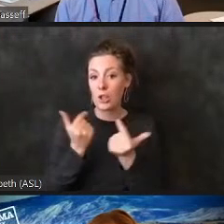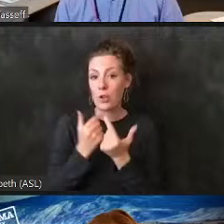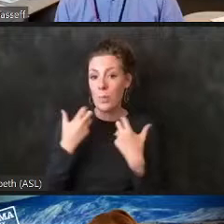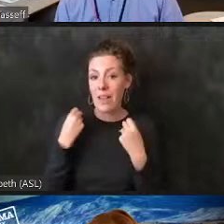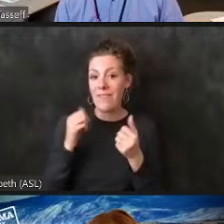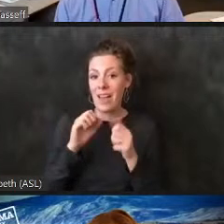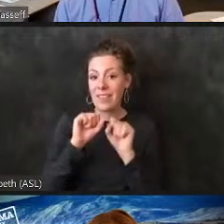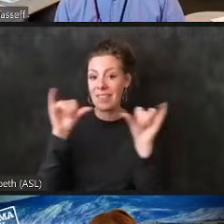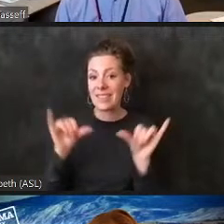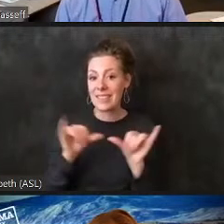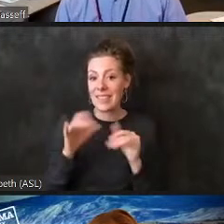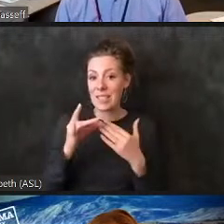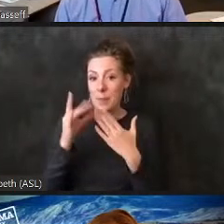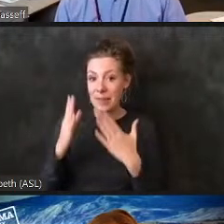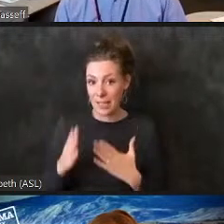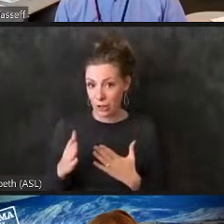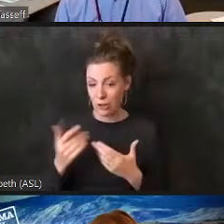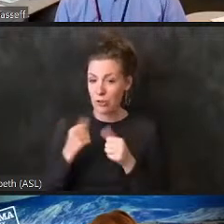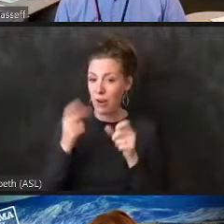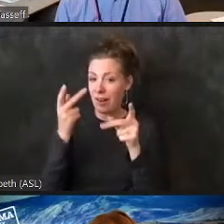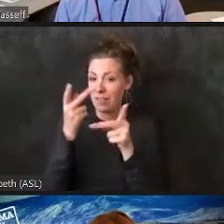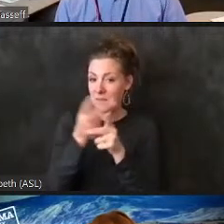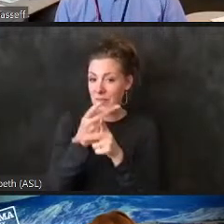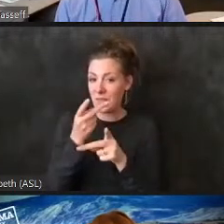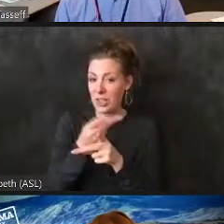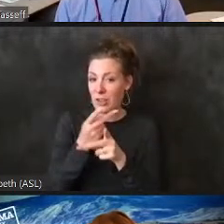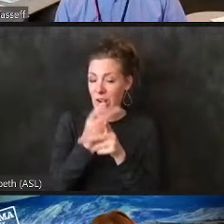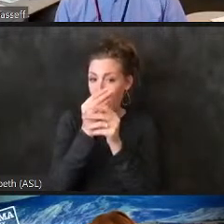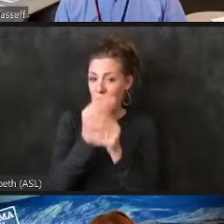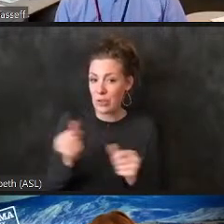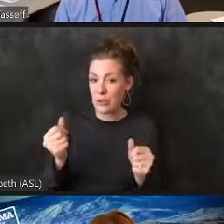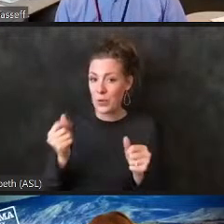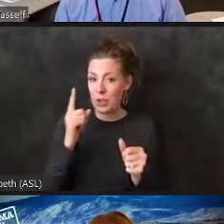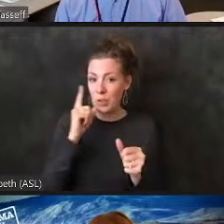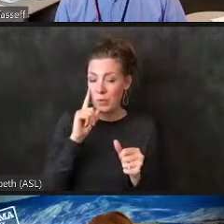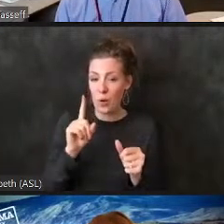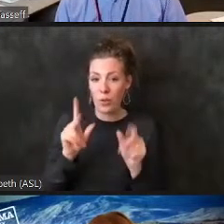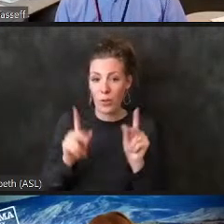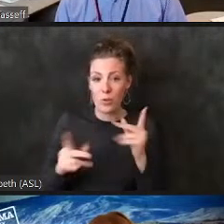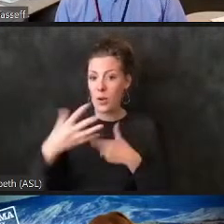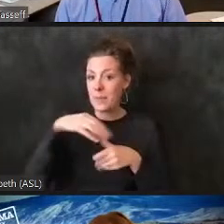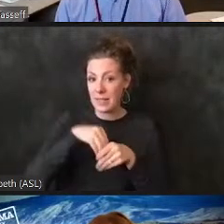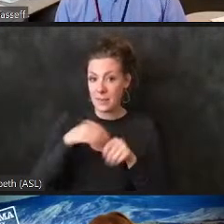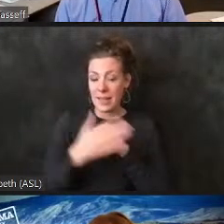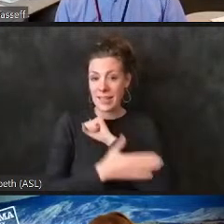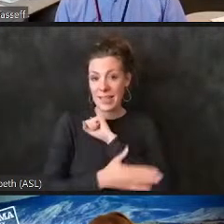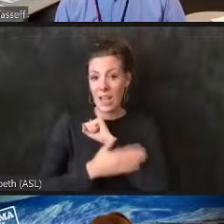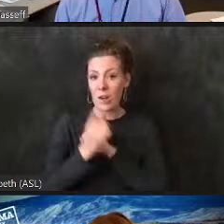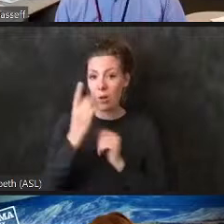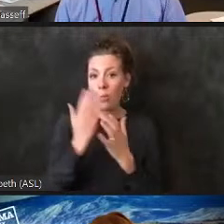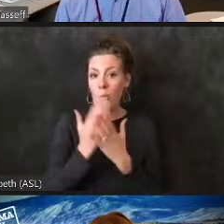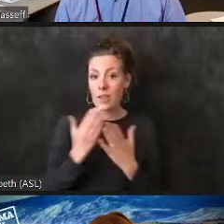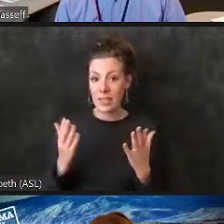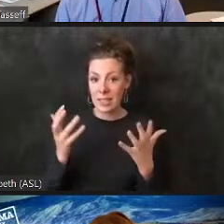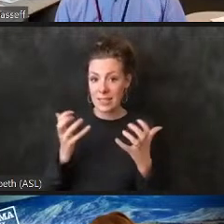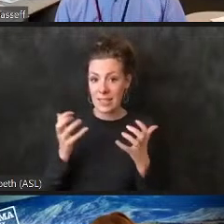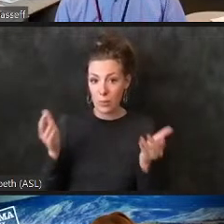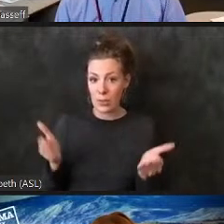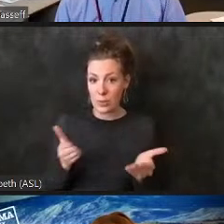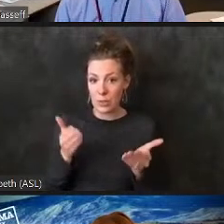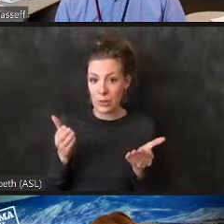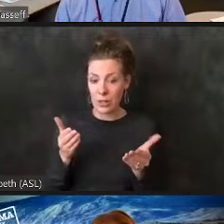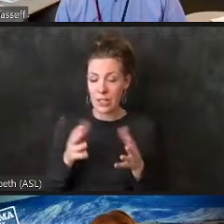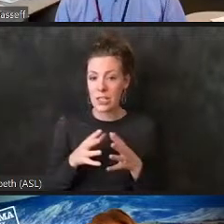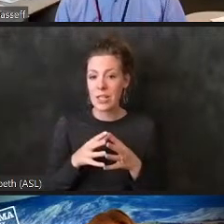yo soy parte de un sistema de grupo de más grande, ¿verdad? Para los que están participando en el condado, y